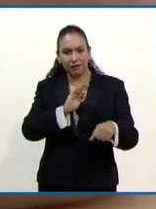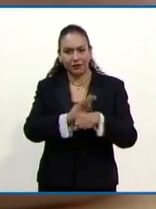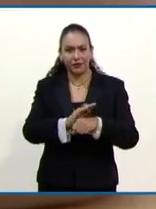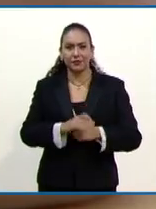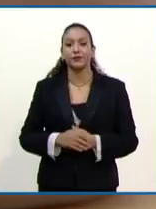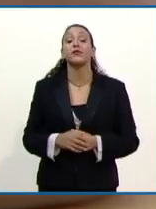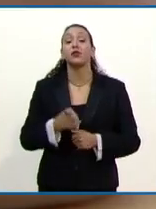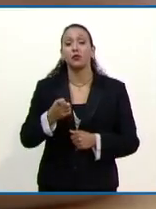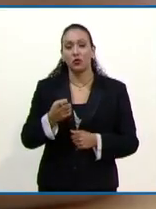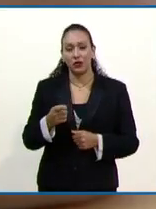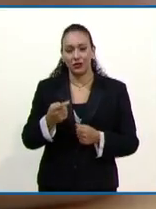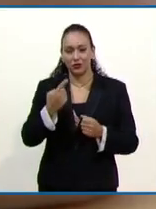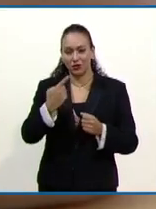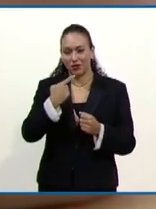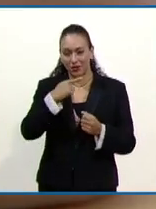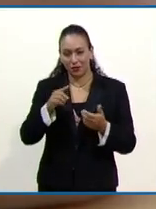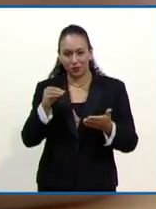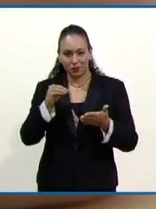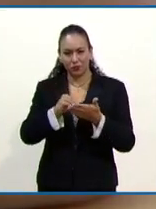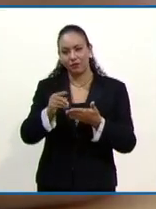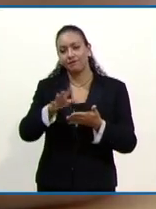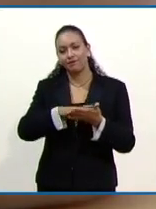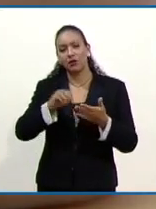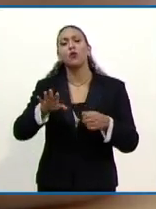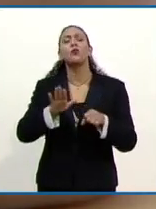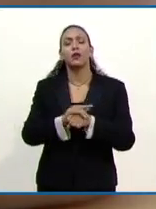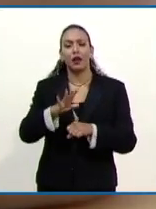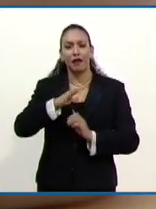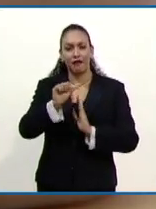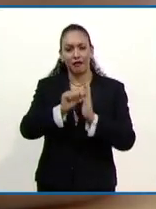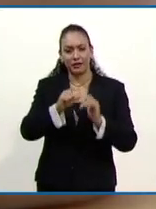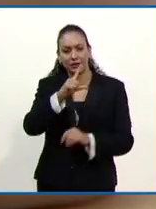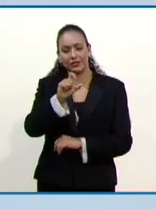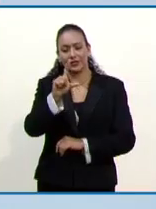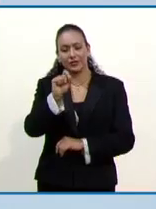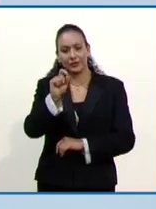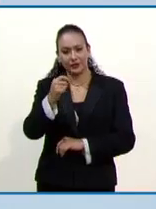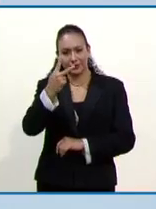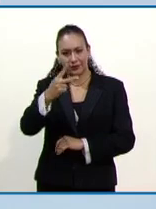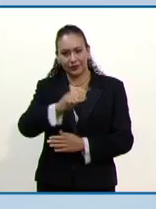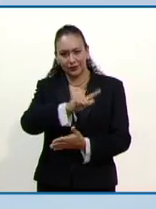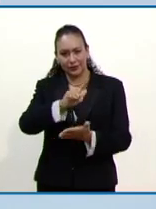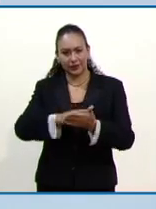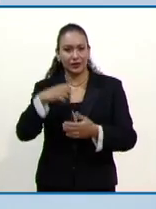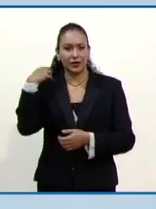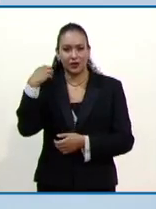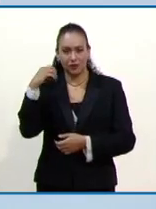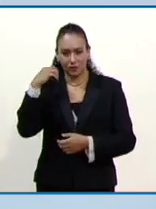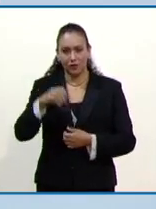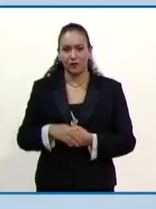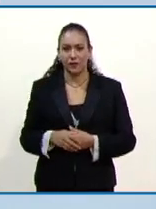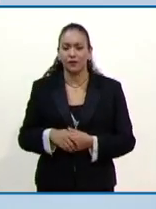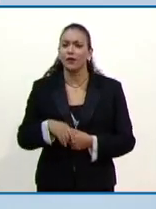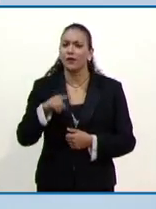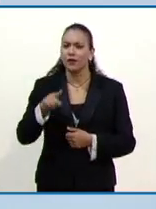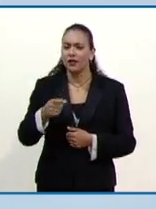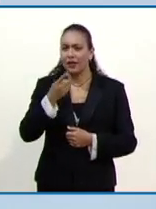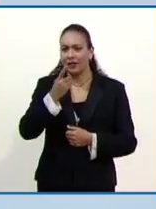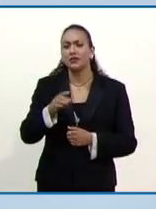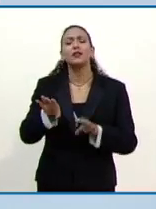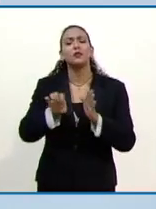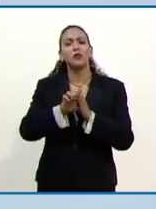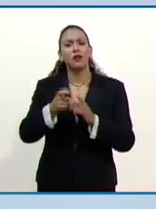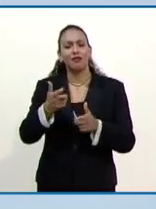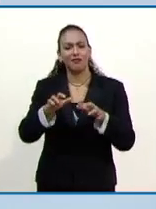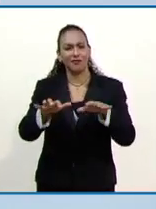la sentencia impugnada que determinó que conforme al artículo 122 del Código Penal de Oaxaca, el delito de fraude genérico